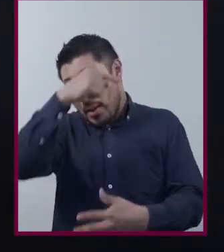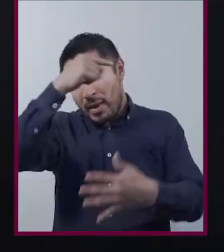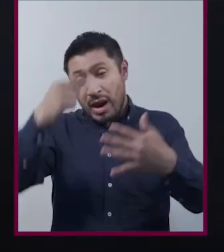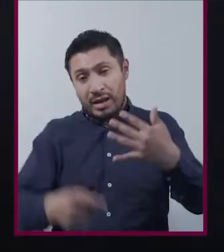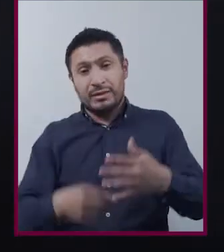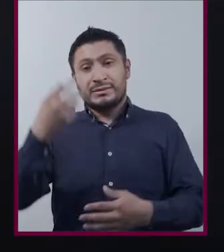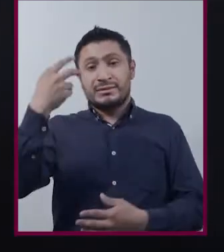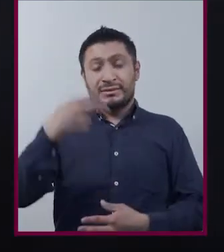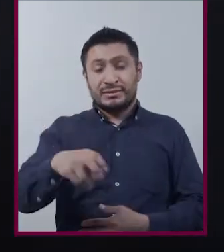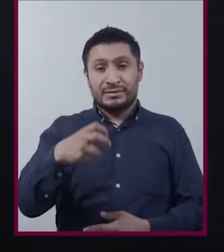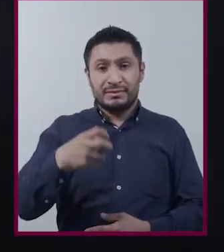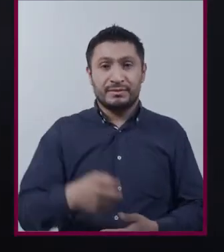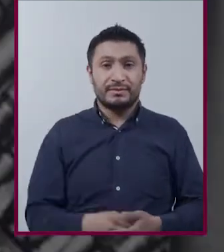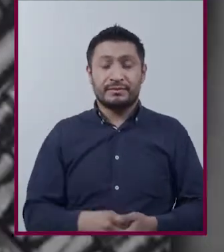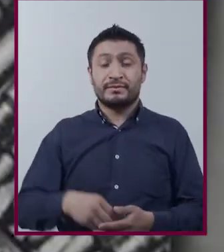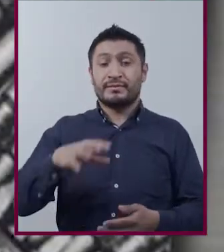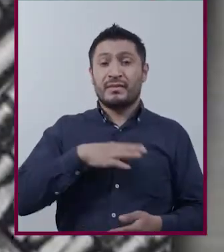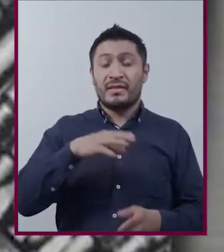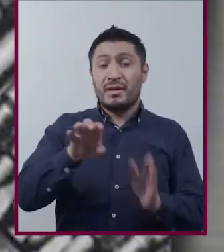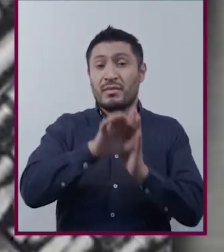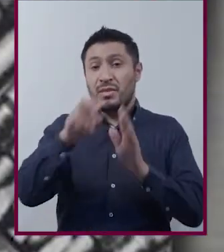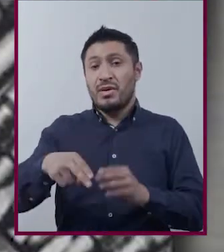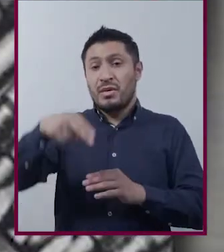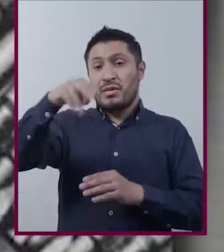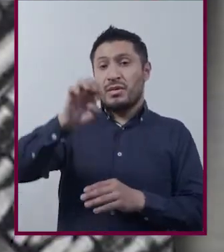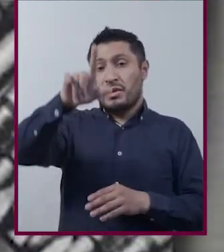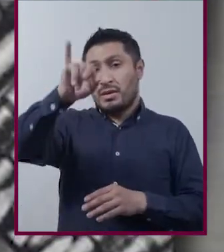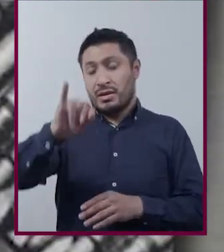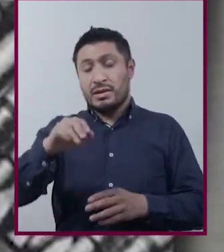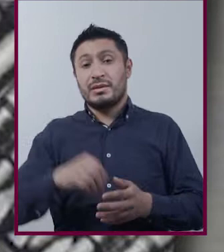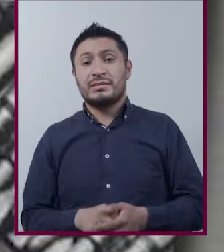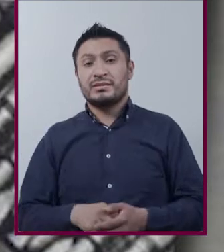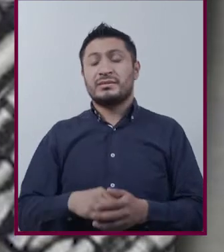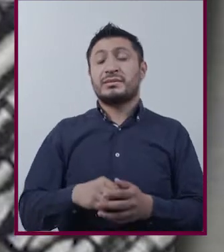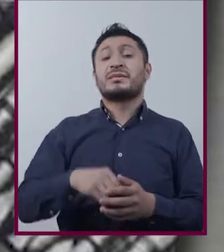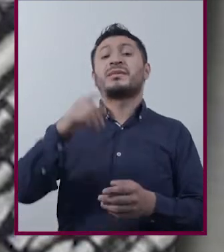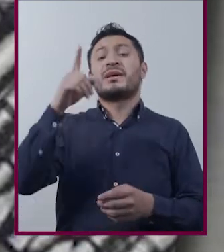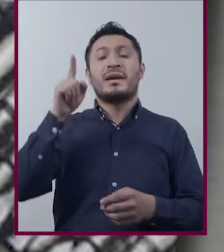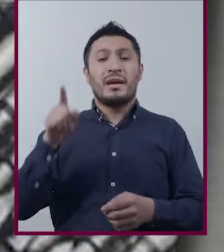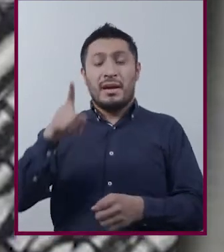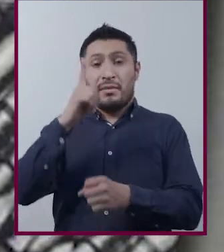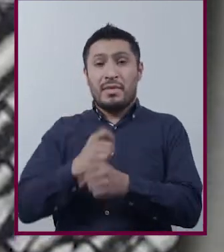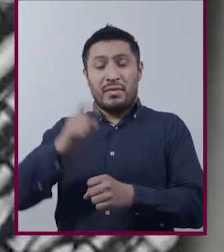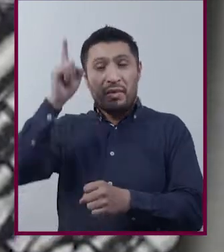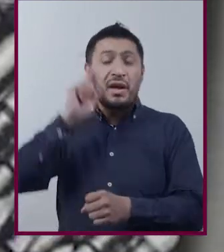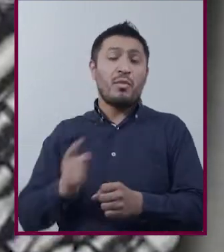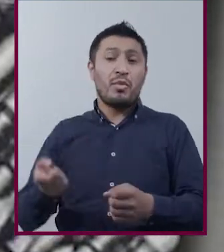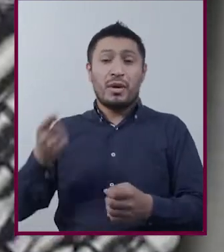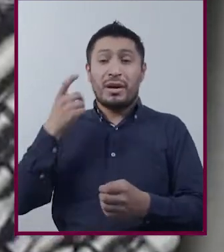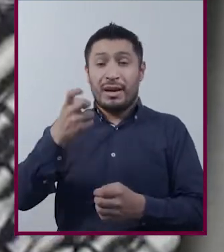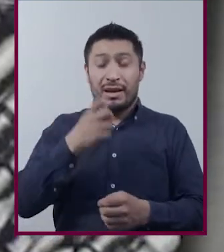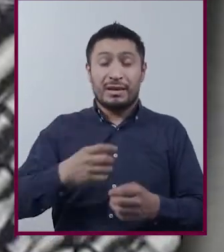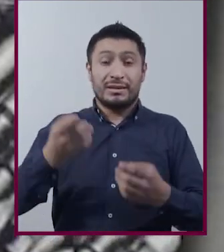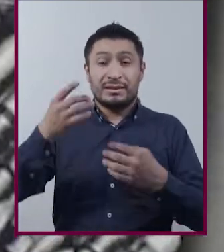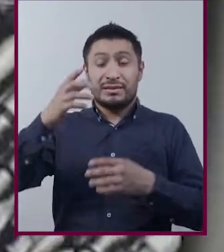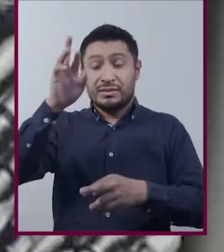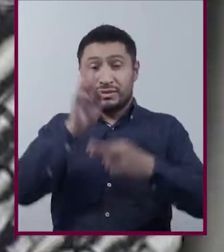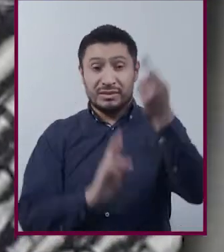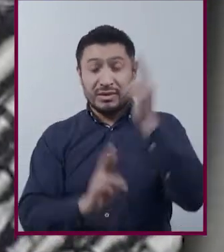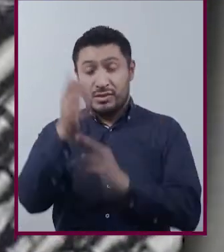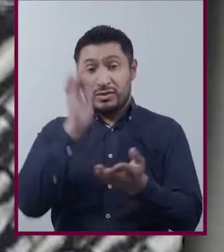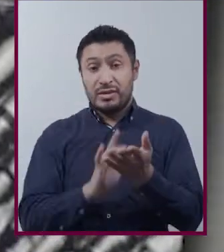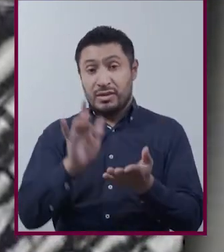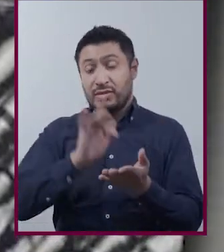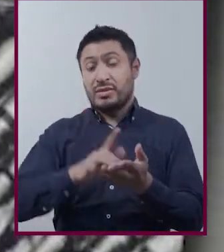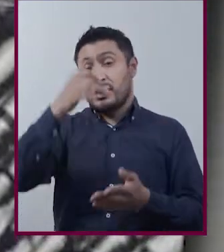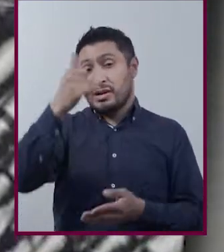narrativa sobresale la pluma de Nelly Campobello. Por un lado, porque fue la primera mujer en incursionar en este terreno, y por otro lado,